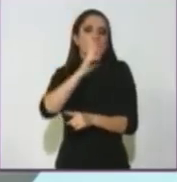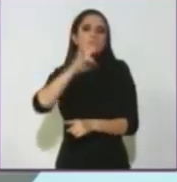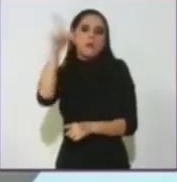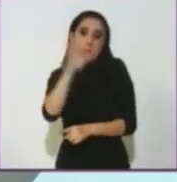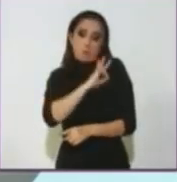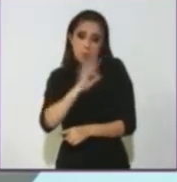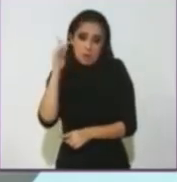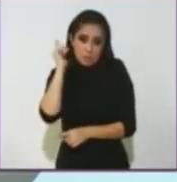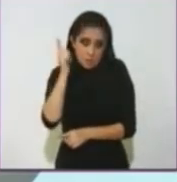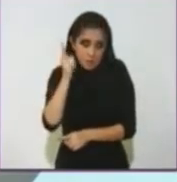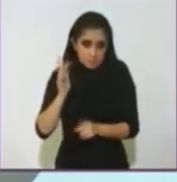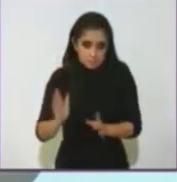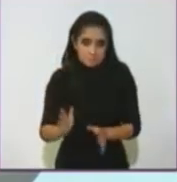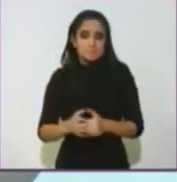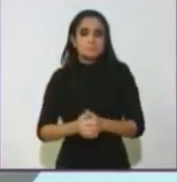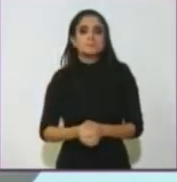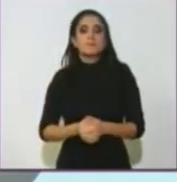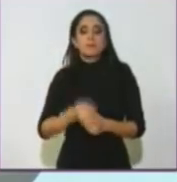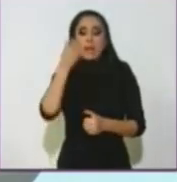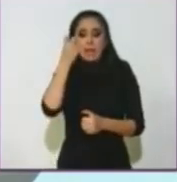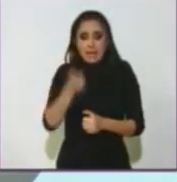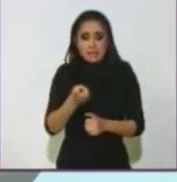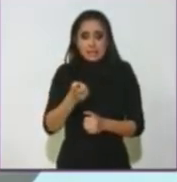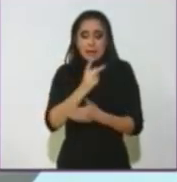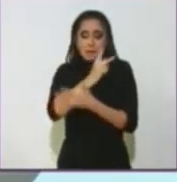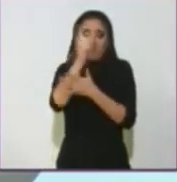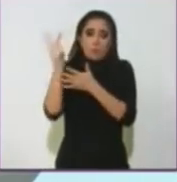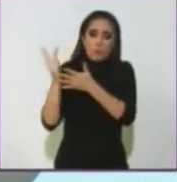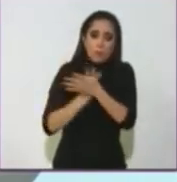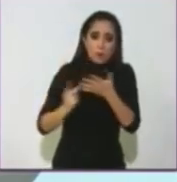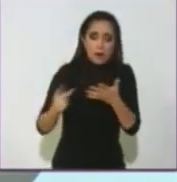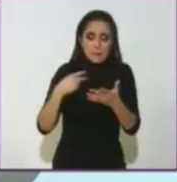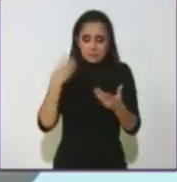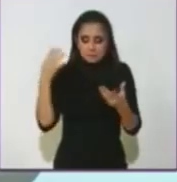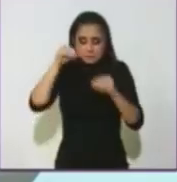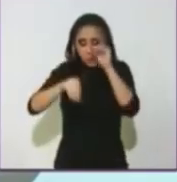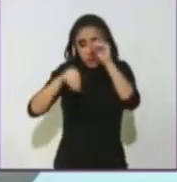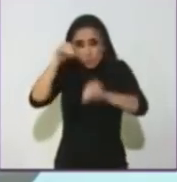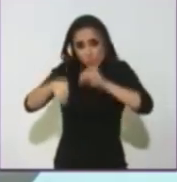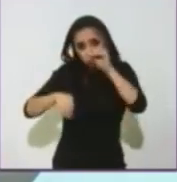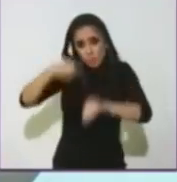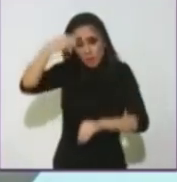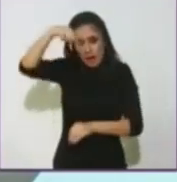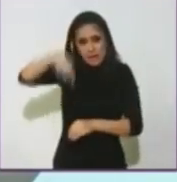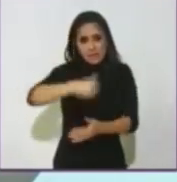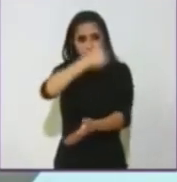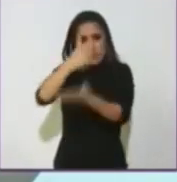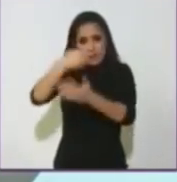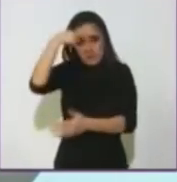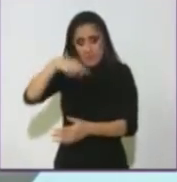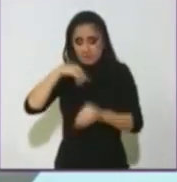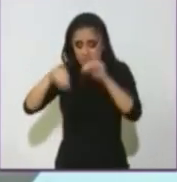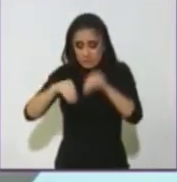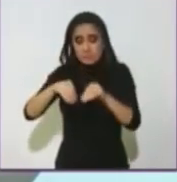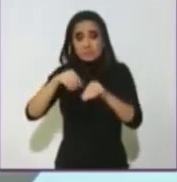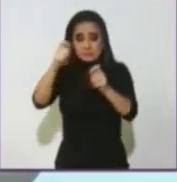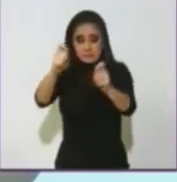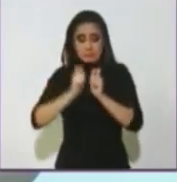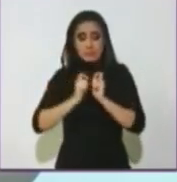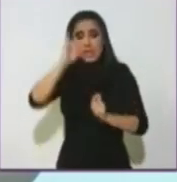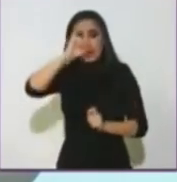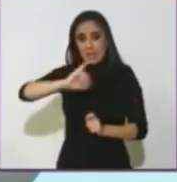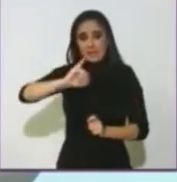además de este programa integral que vamos a impulsar en la ciudad de mexico voy a hacer una jefa de